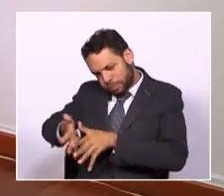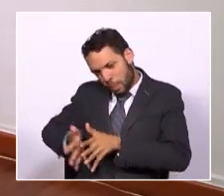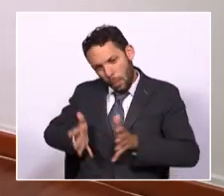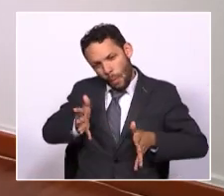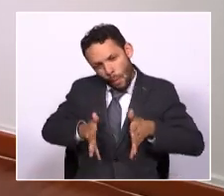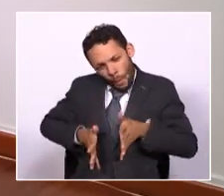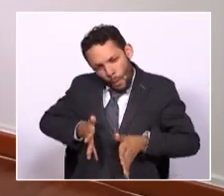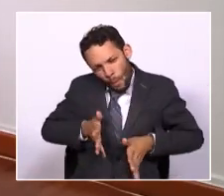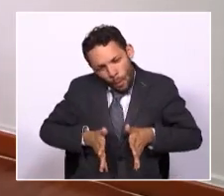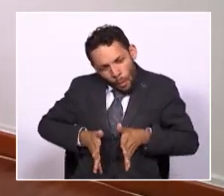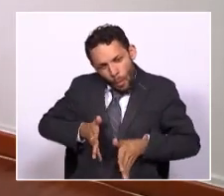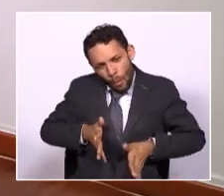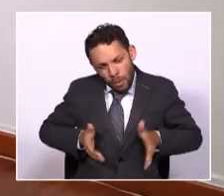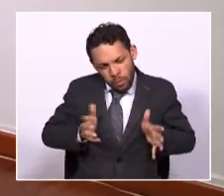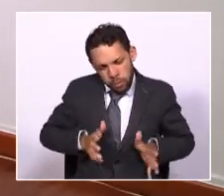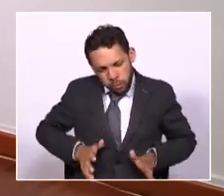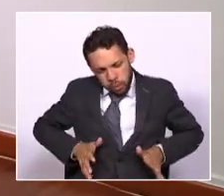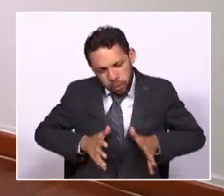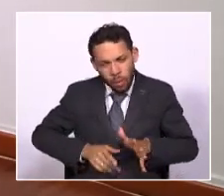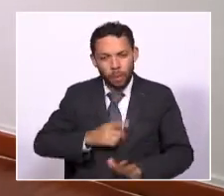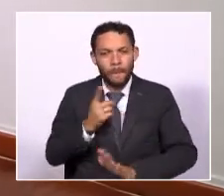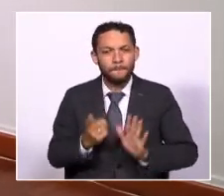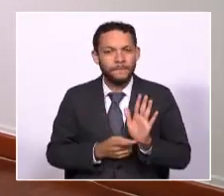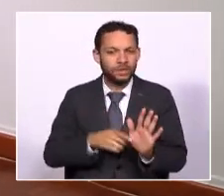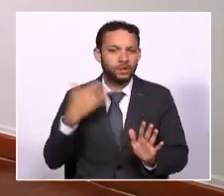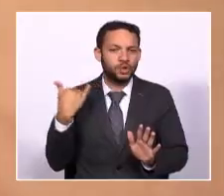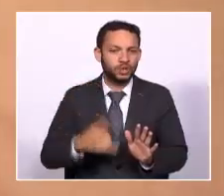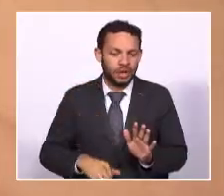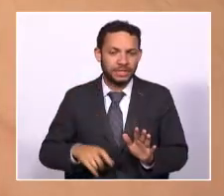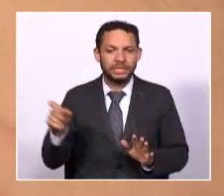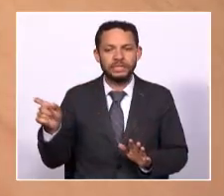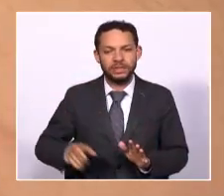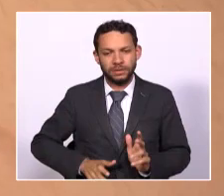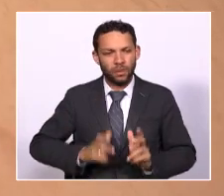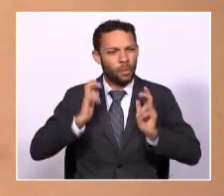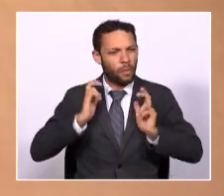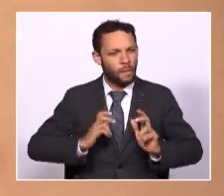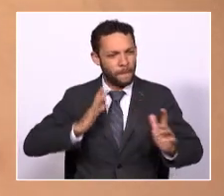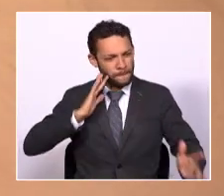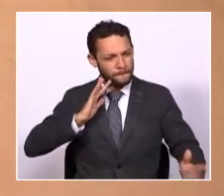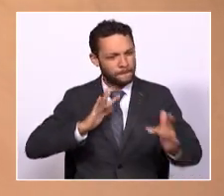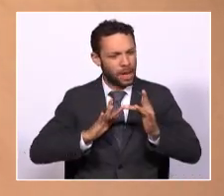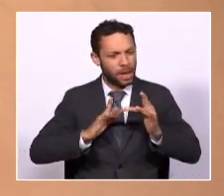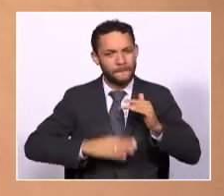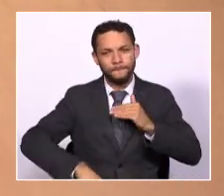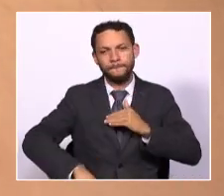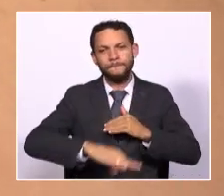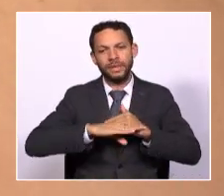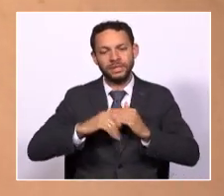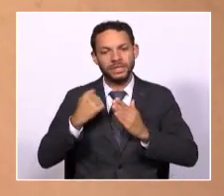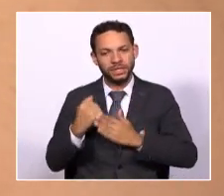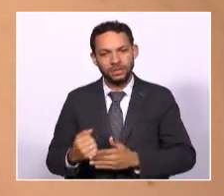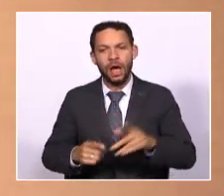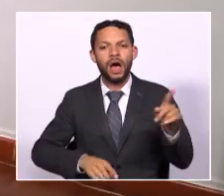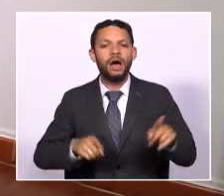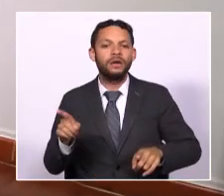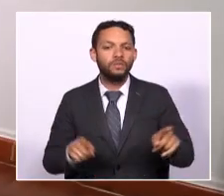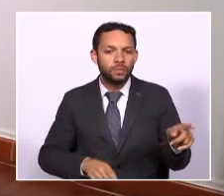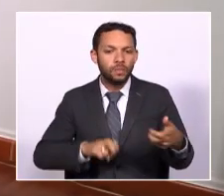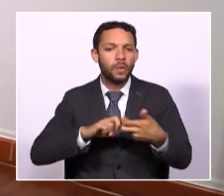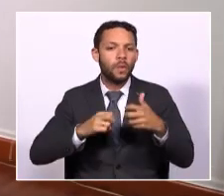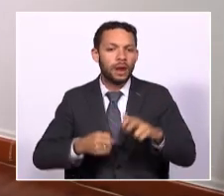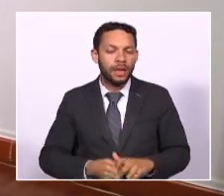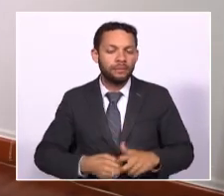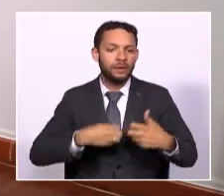articulares, o de procesos de artrosis o